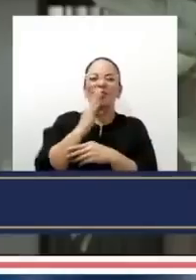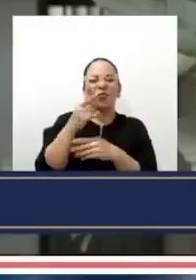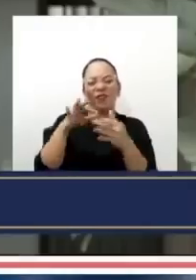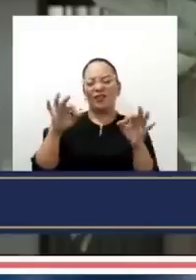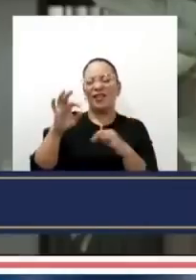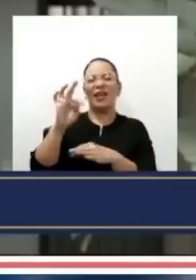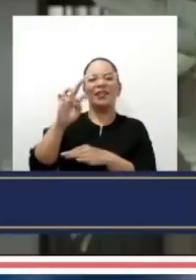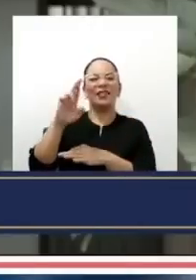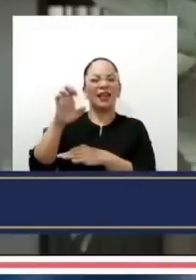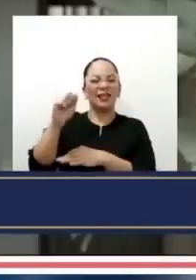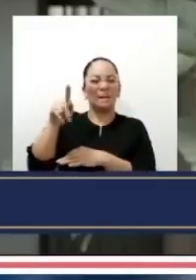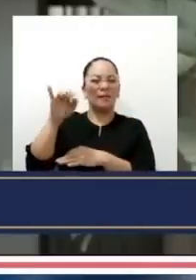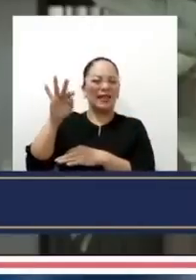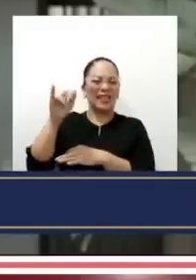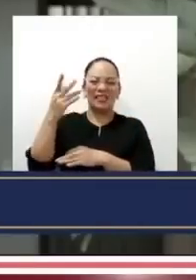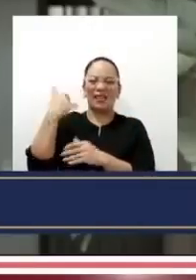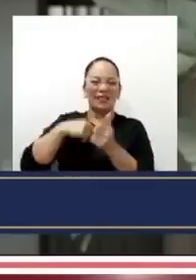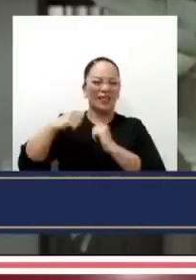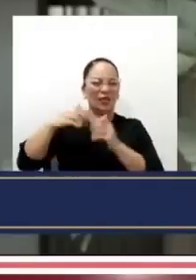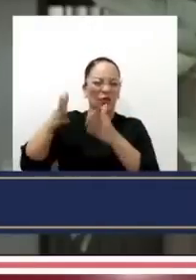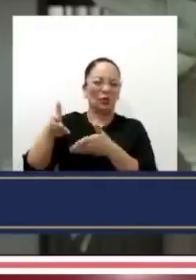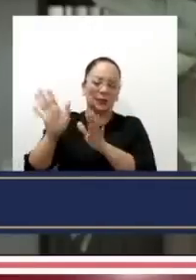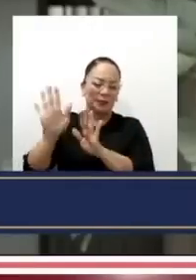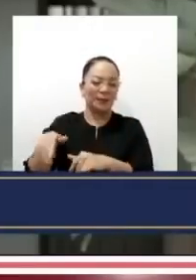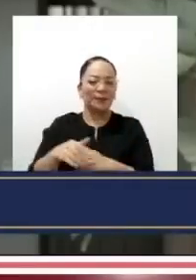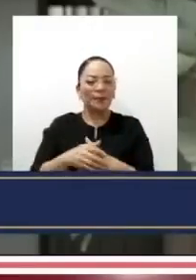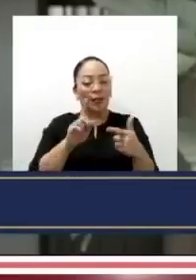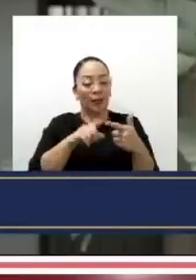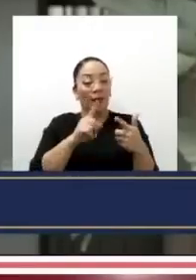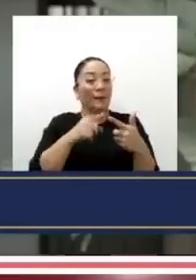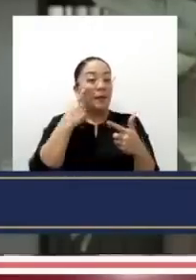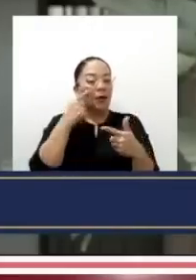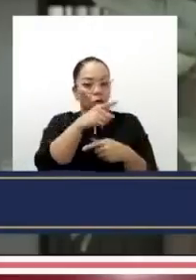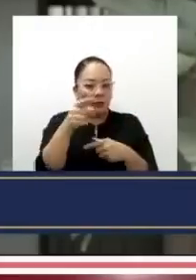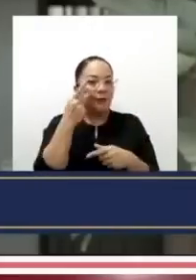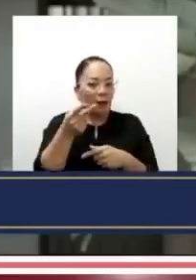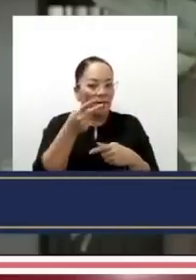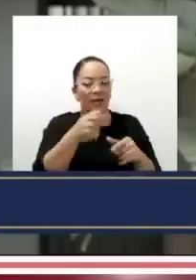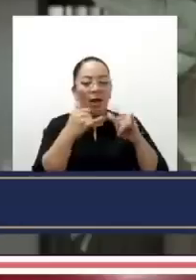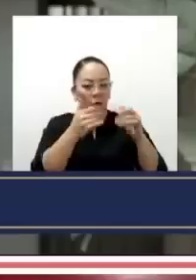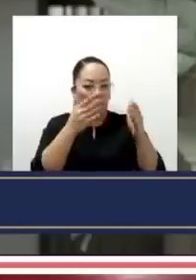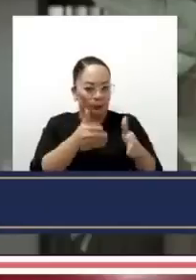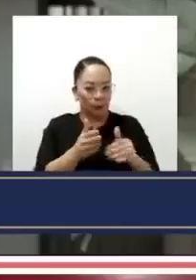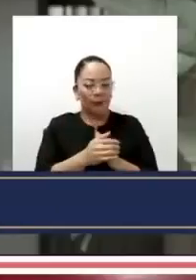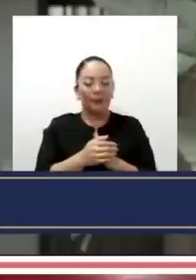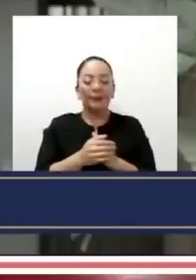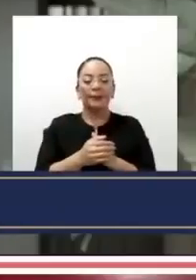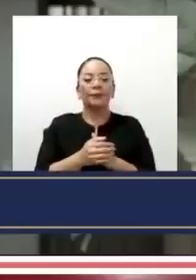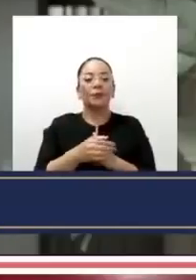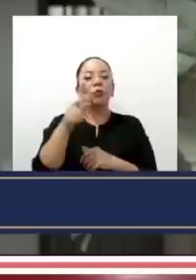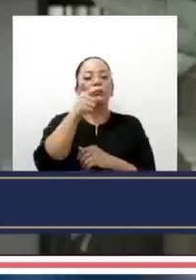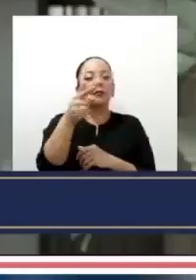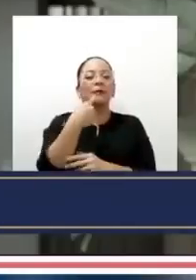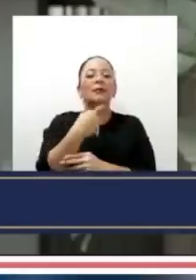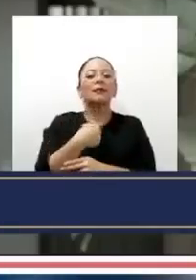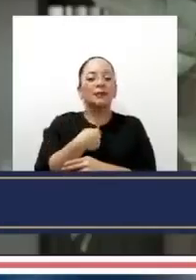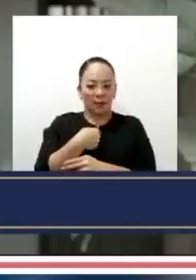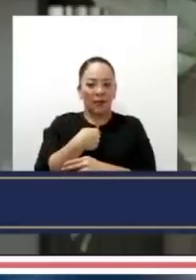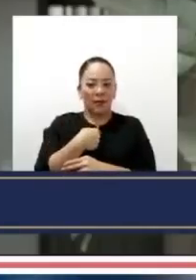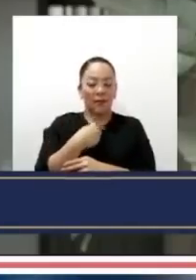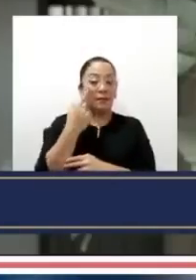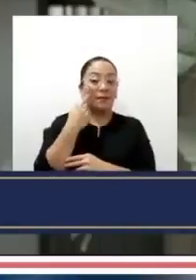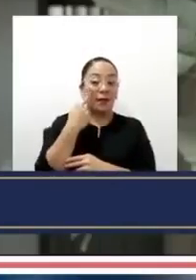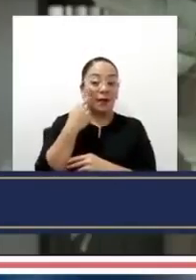Ustedes van a ver las acusaciones y me van a decir si la prensa esa, esos